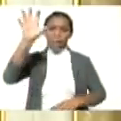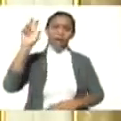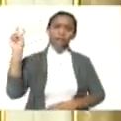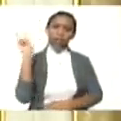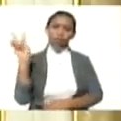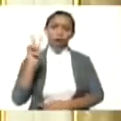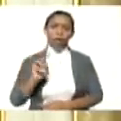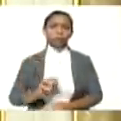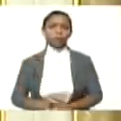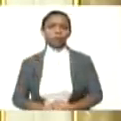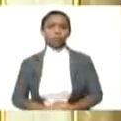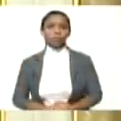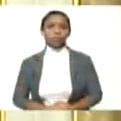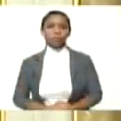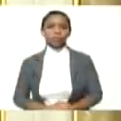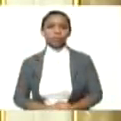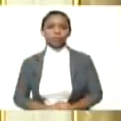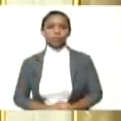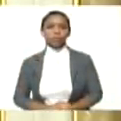venezolana.